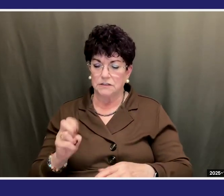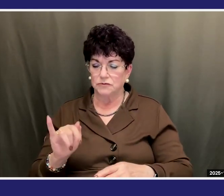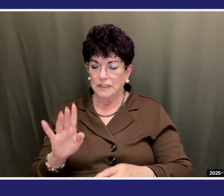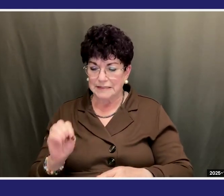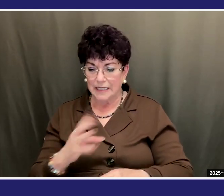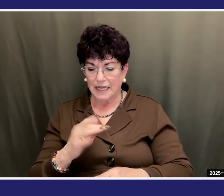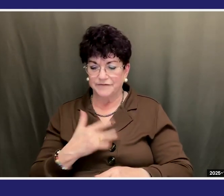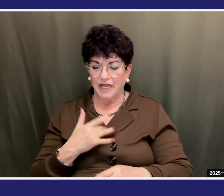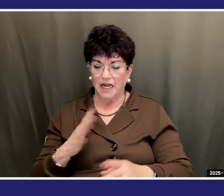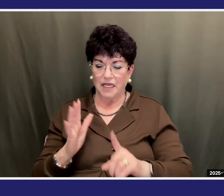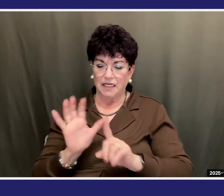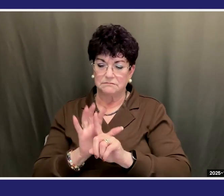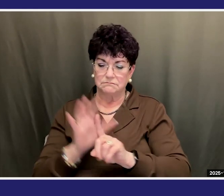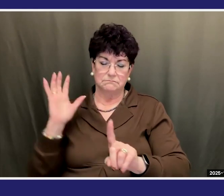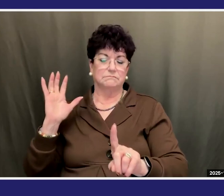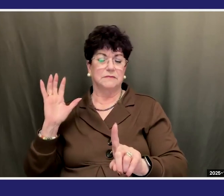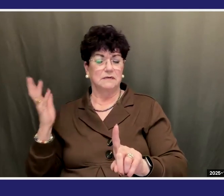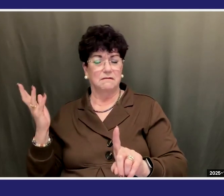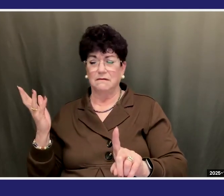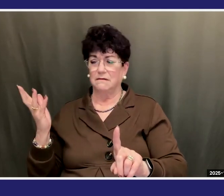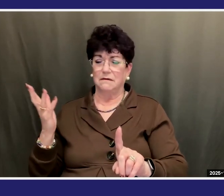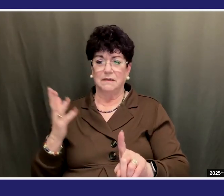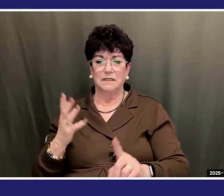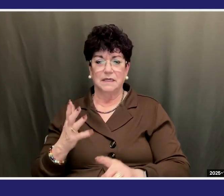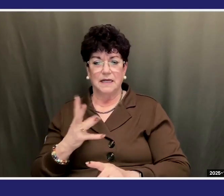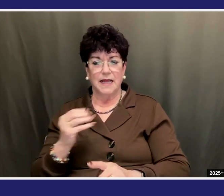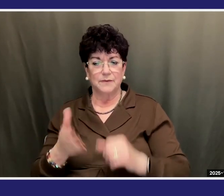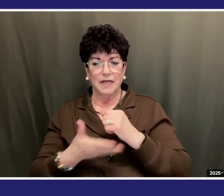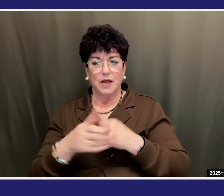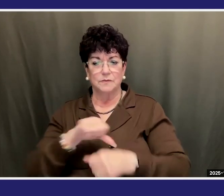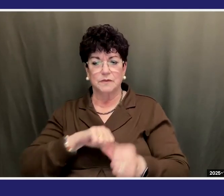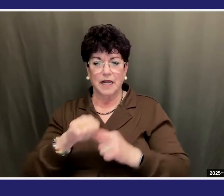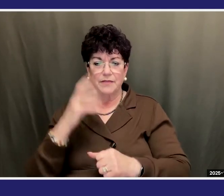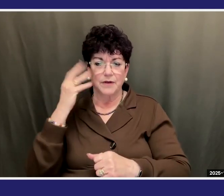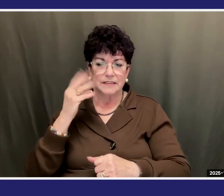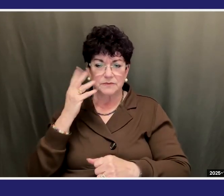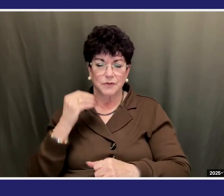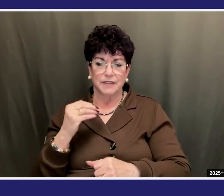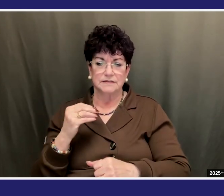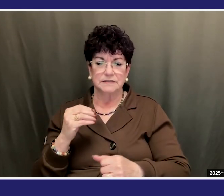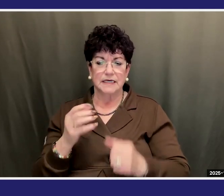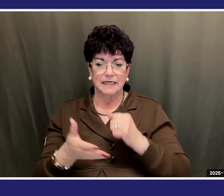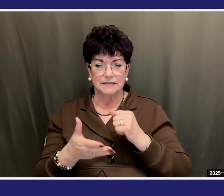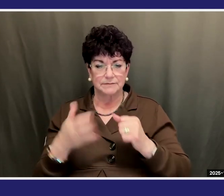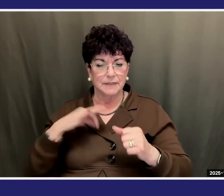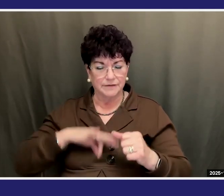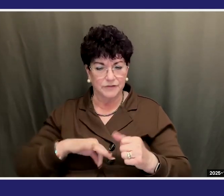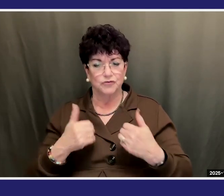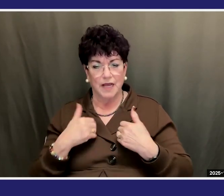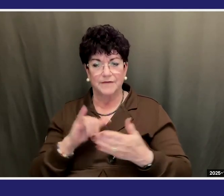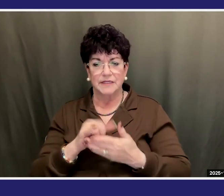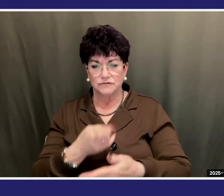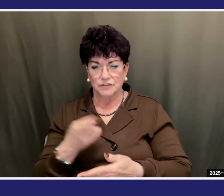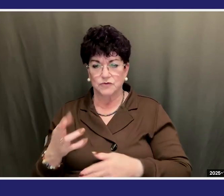todos. Es enormemente importante poder retener estos recursos vivos ya que no existen suficientes